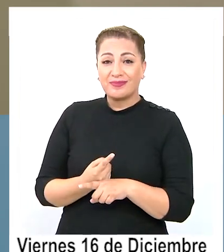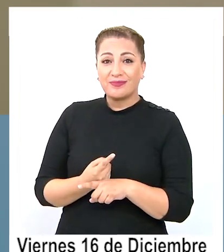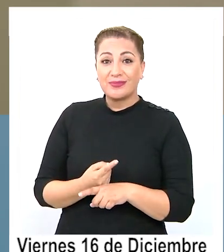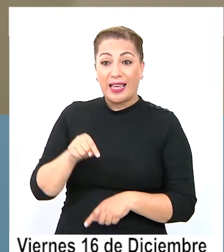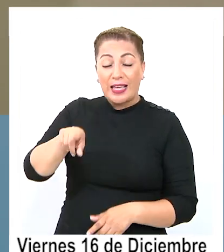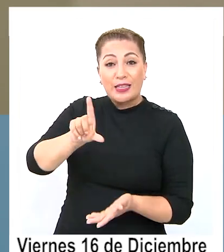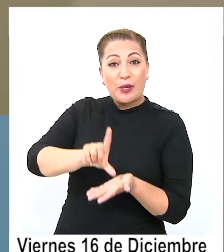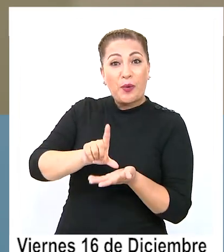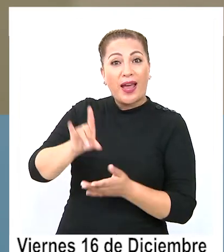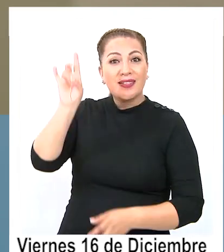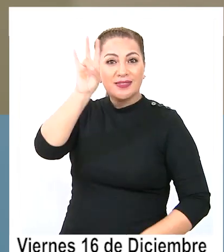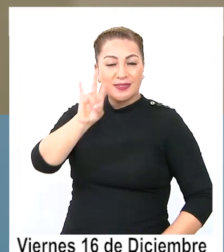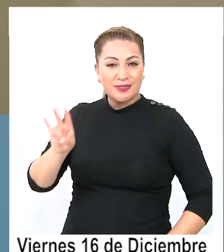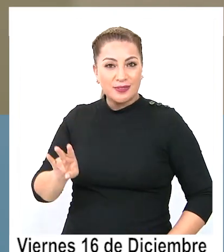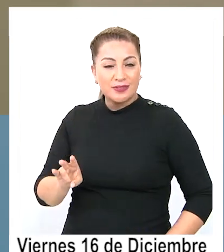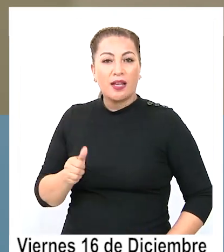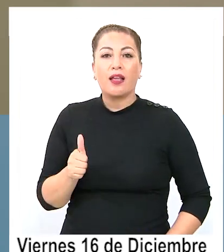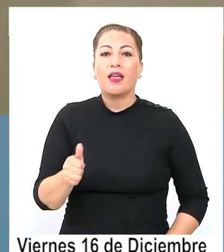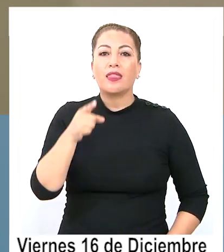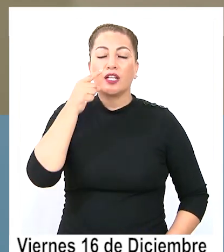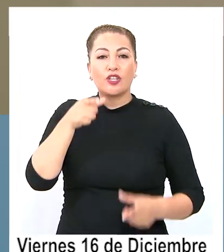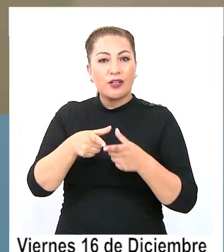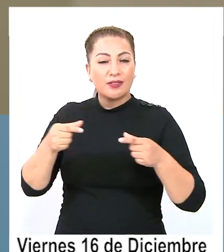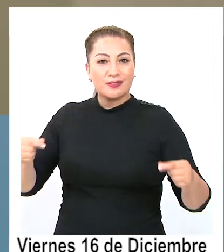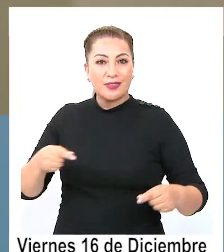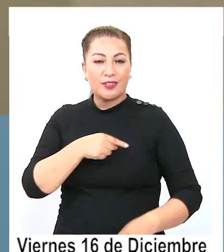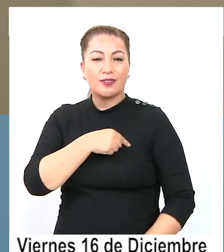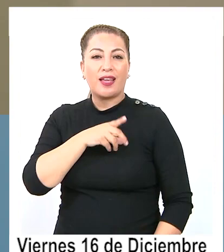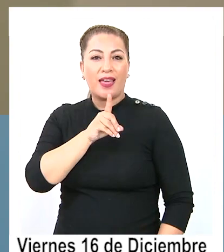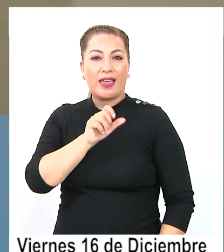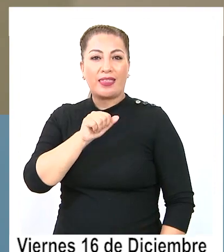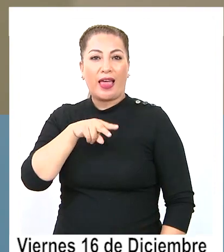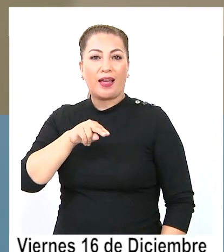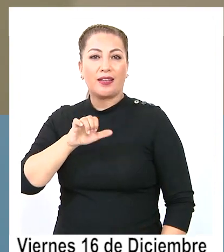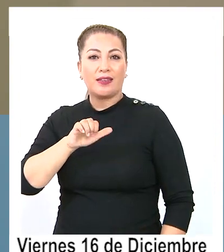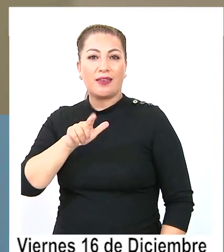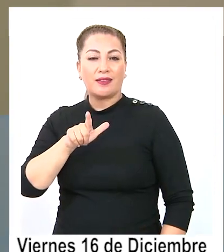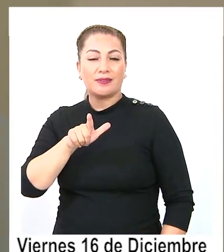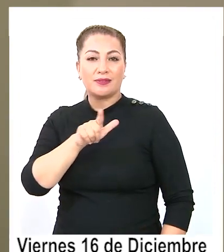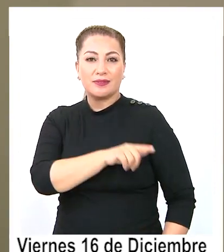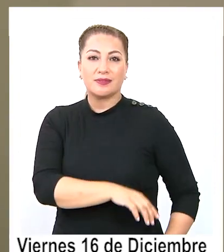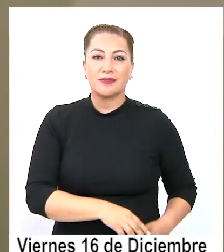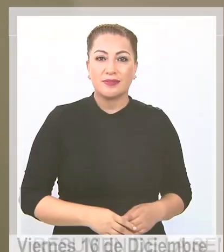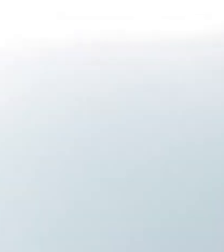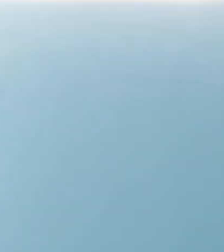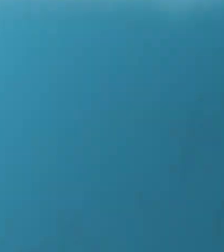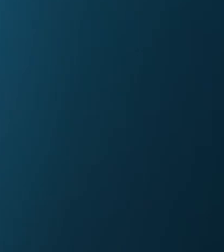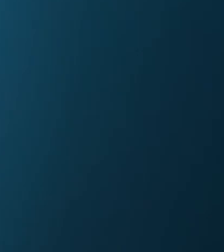dependencias del SENADIS con su director nacional, Daniel Concha Gamboa.